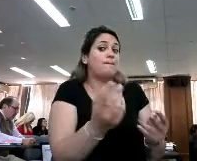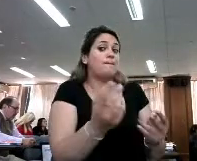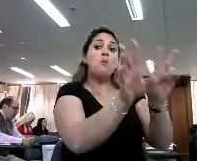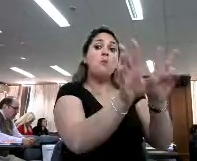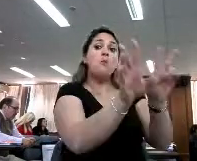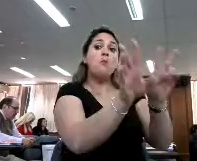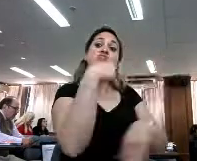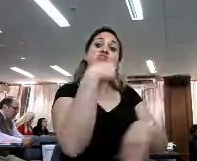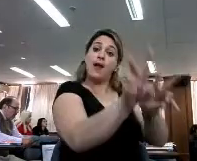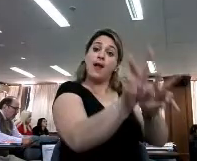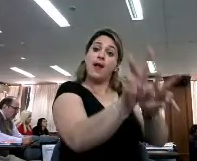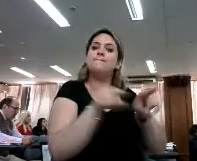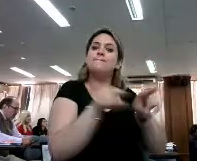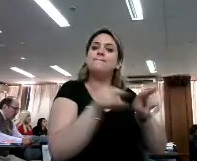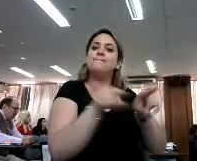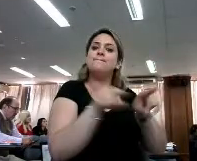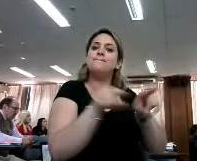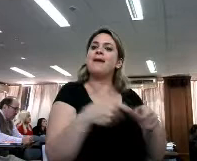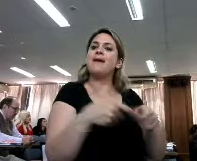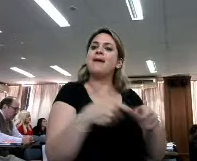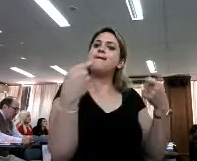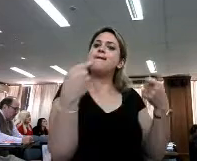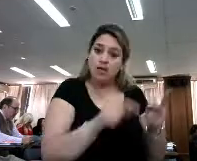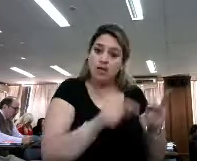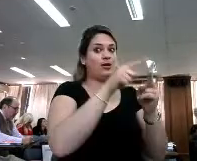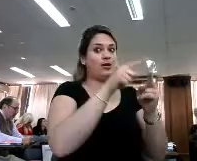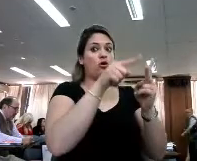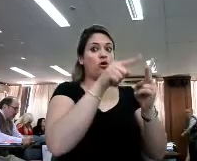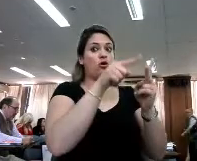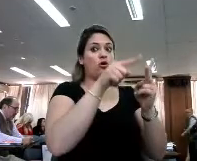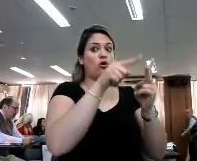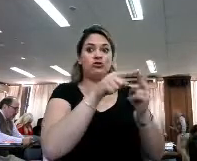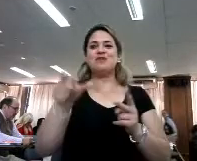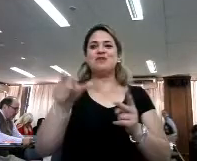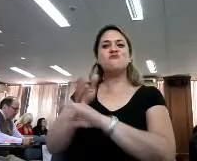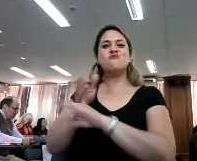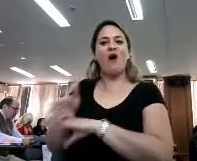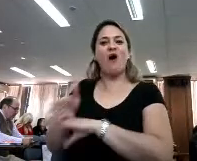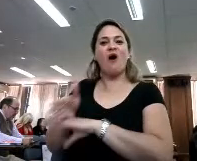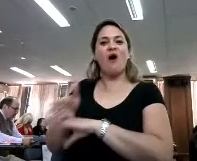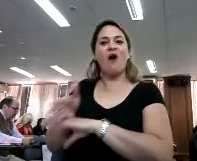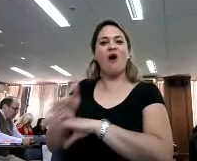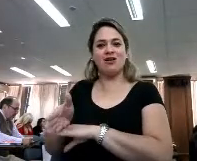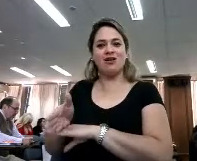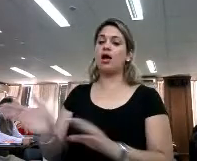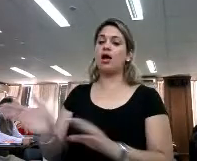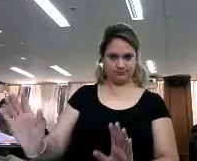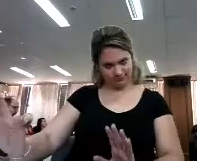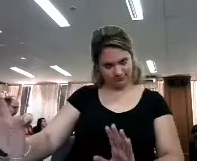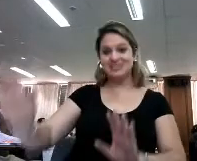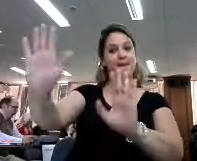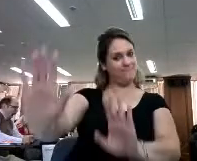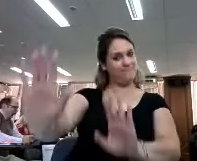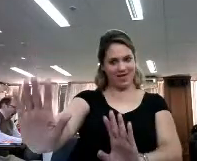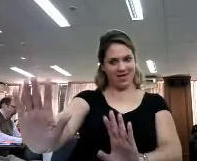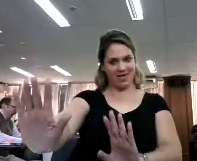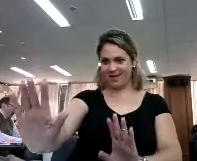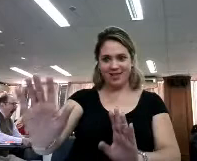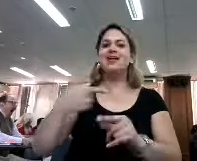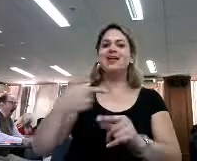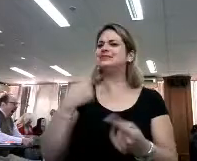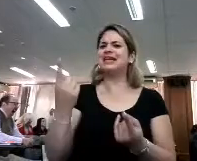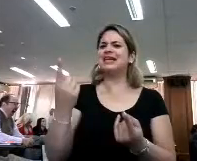estas inversiones. Ah, bueno, pero por el otro lado tenemos a los usuarios que nos dicen que no, no, no, no, no. Un momentico, ¿cuál